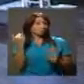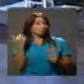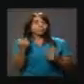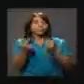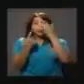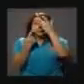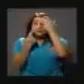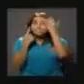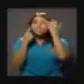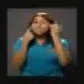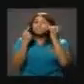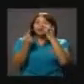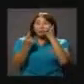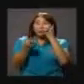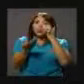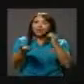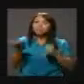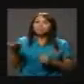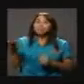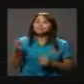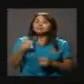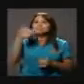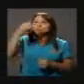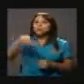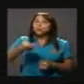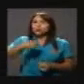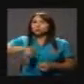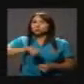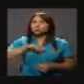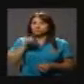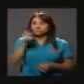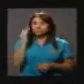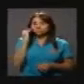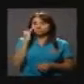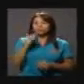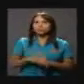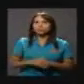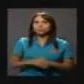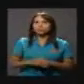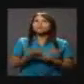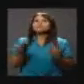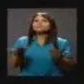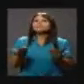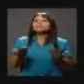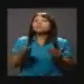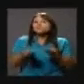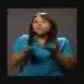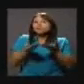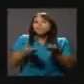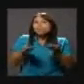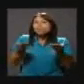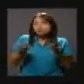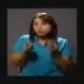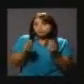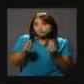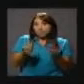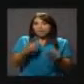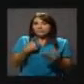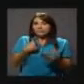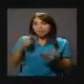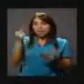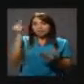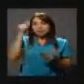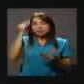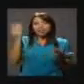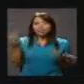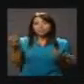que a mi me parece que debemos de tener muy presentes son los recursos con que cuenta el Estado si